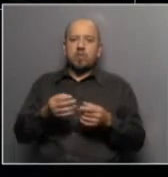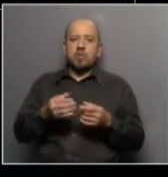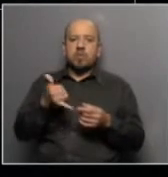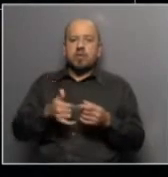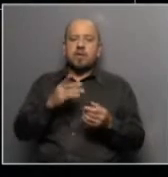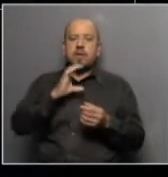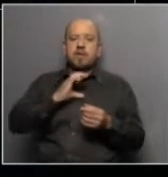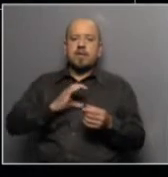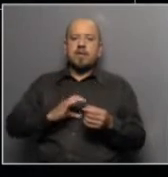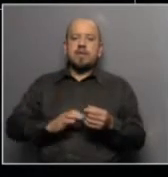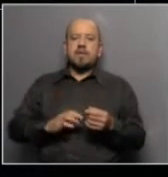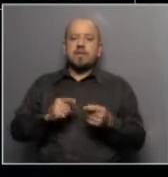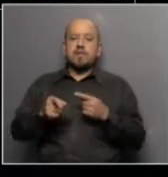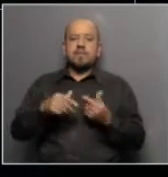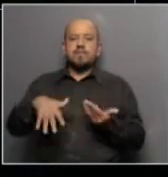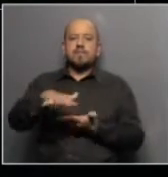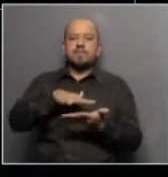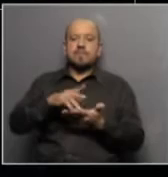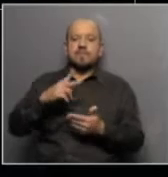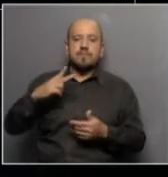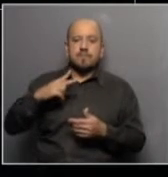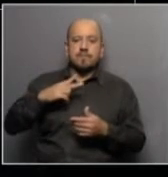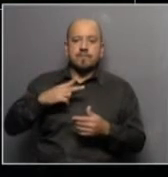atributos de lo que tienen los barrios privados,